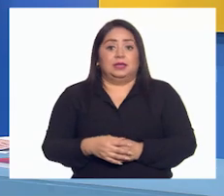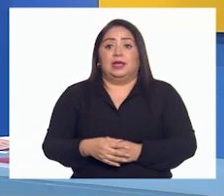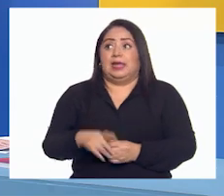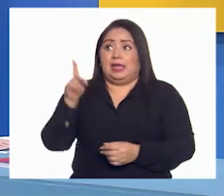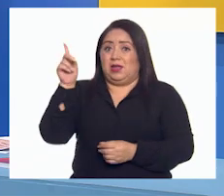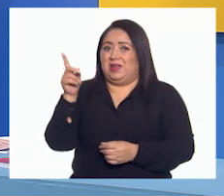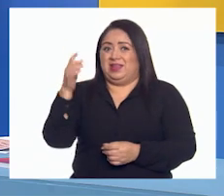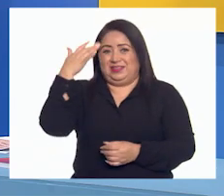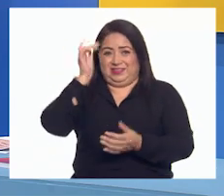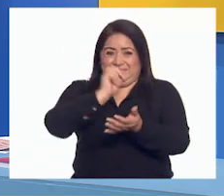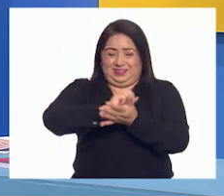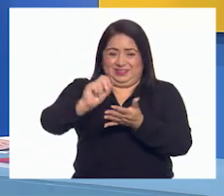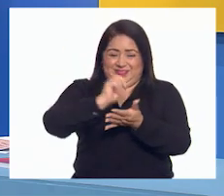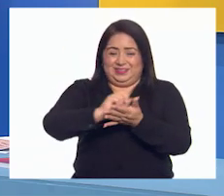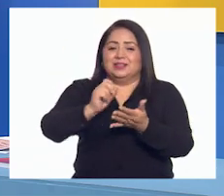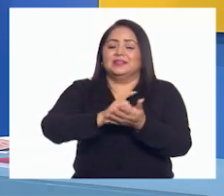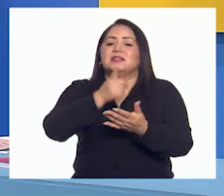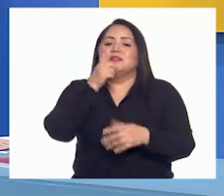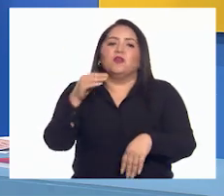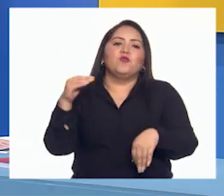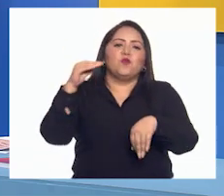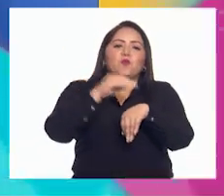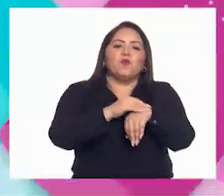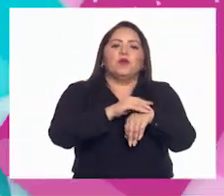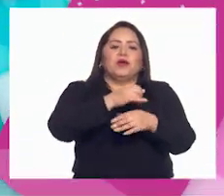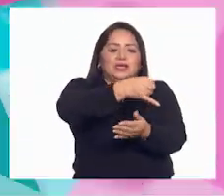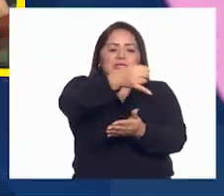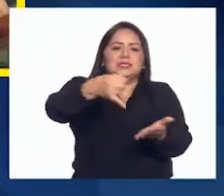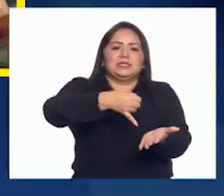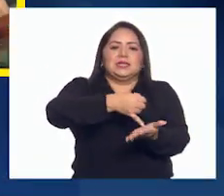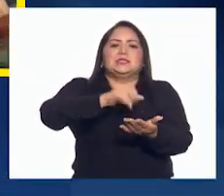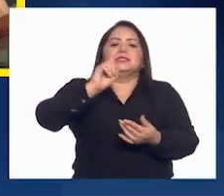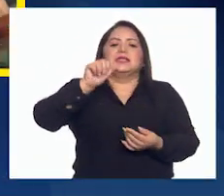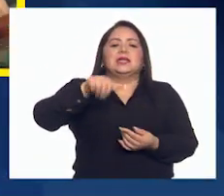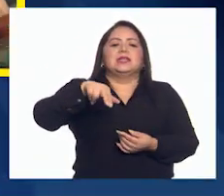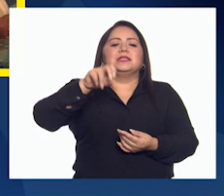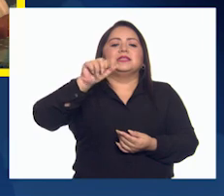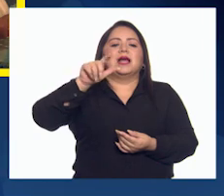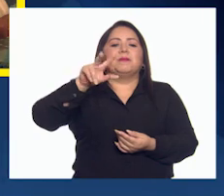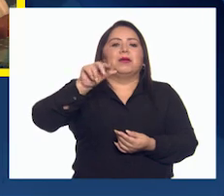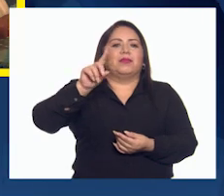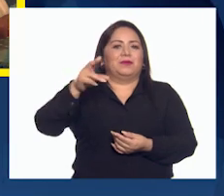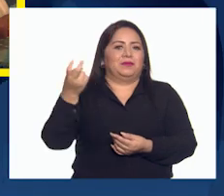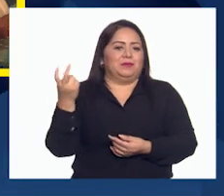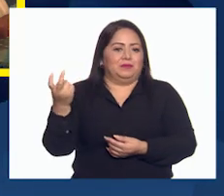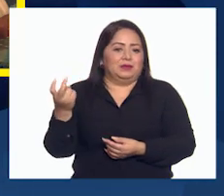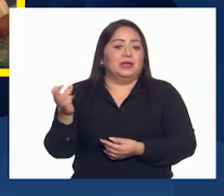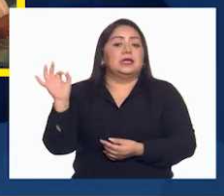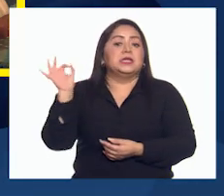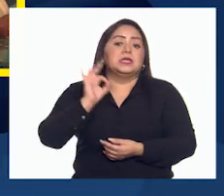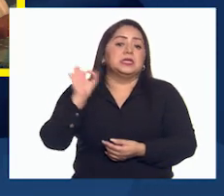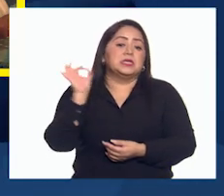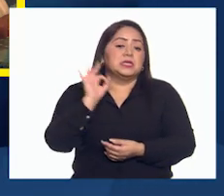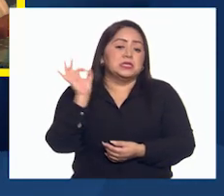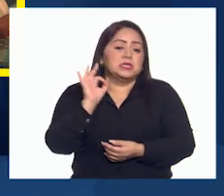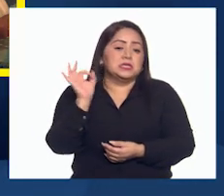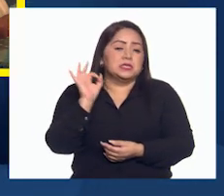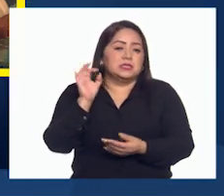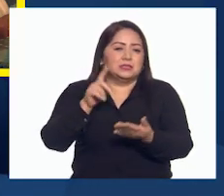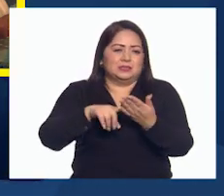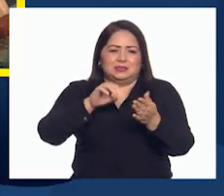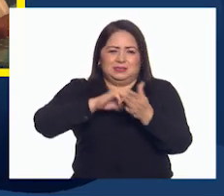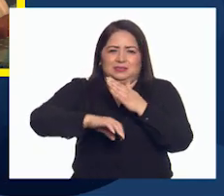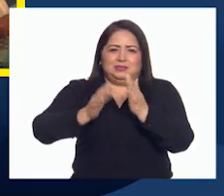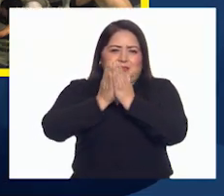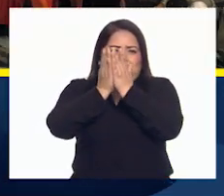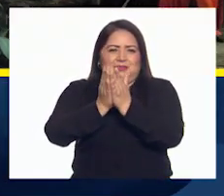Escribió que por Luis de Santángel le puso el nombre a la isla de San Salvador. Quizá llevemos las carabelas de